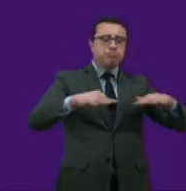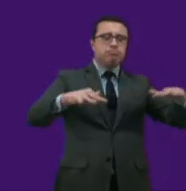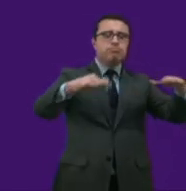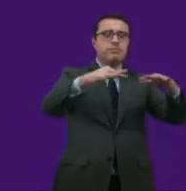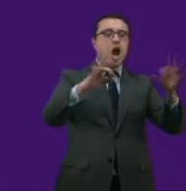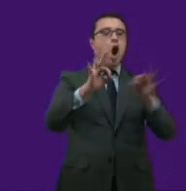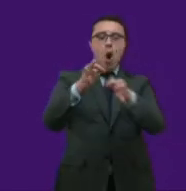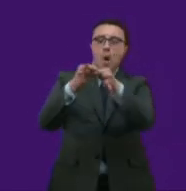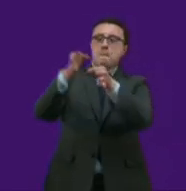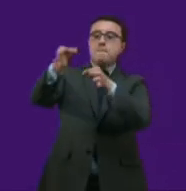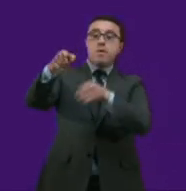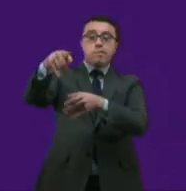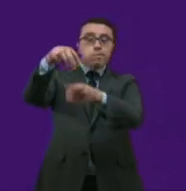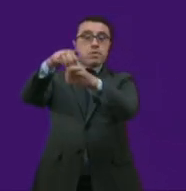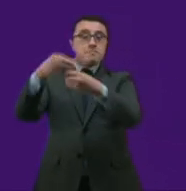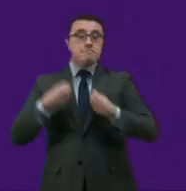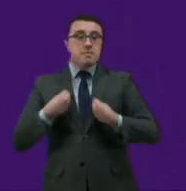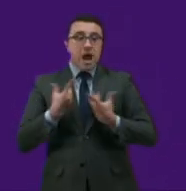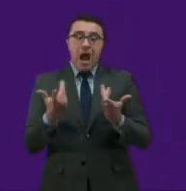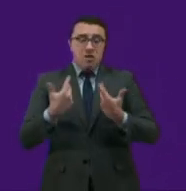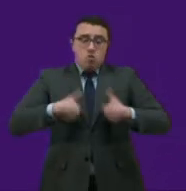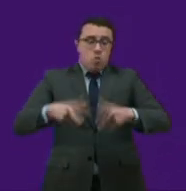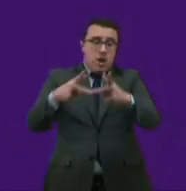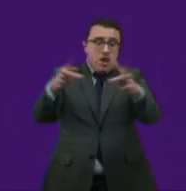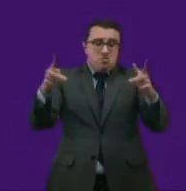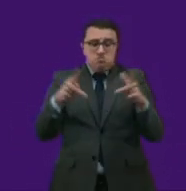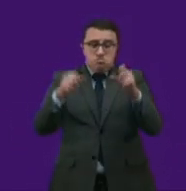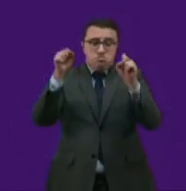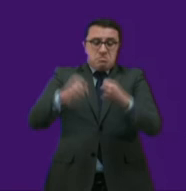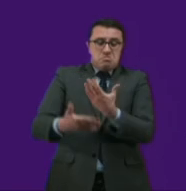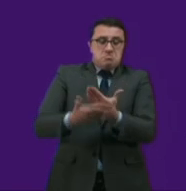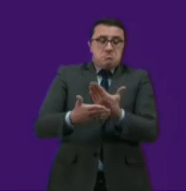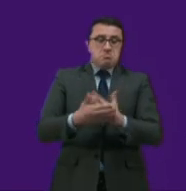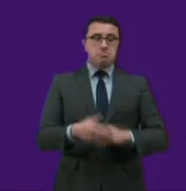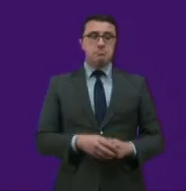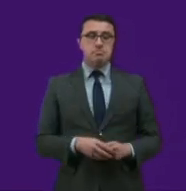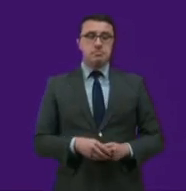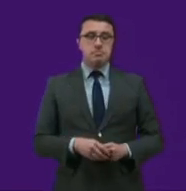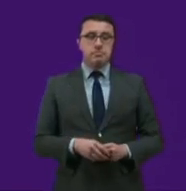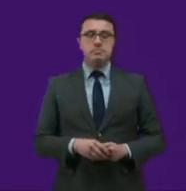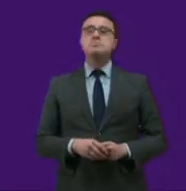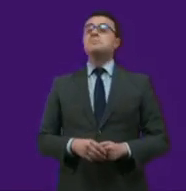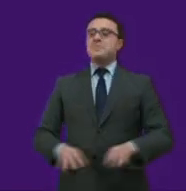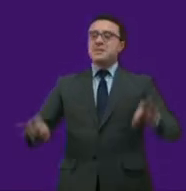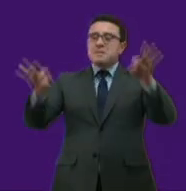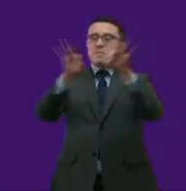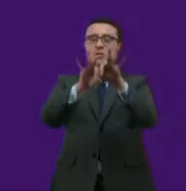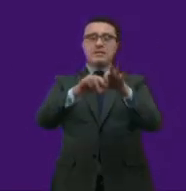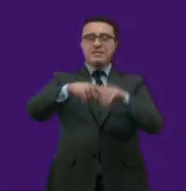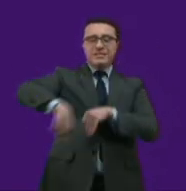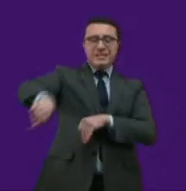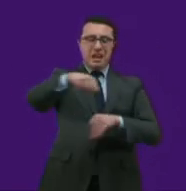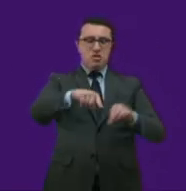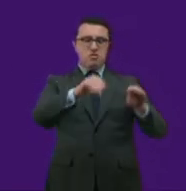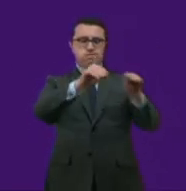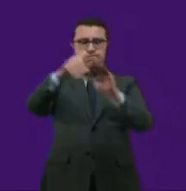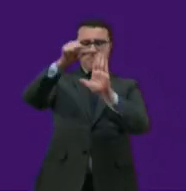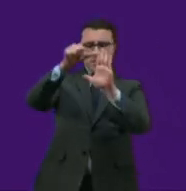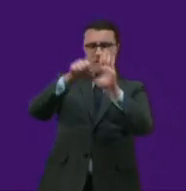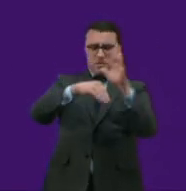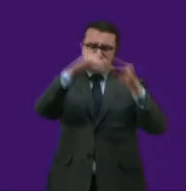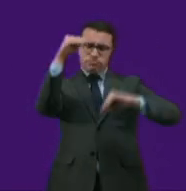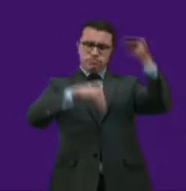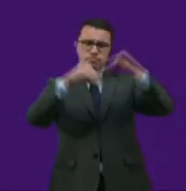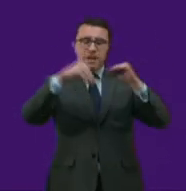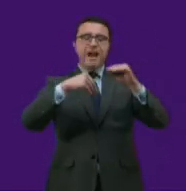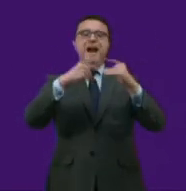pueblo donde vivan. Creo que tengan un propósito, que lo vivan y que lo compartan, ¿no? Que entiendan para qué sirve lo que están programando, o sea, que tengan un sentido